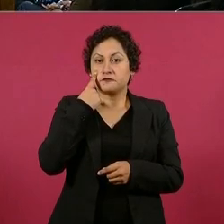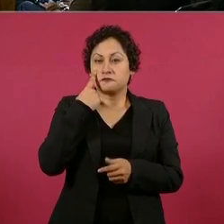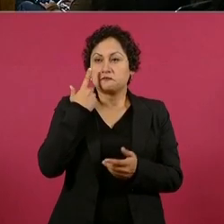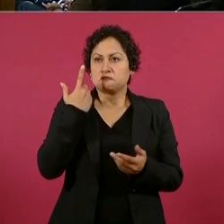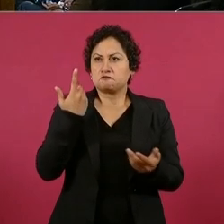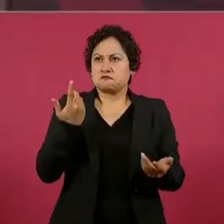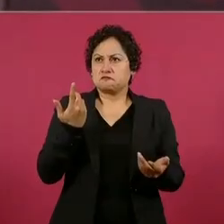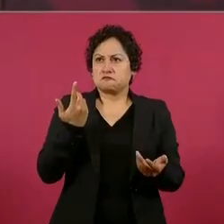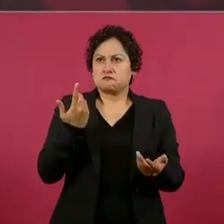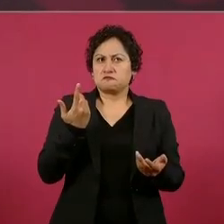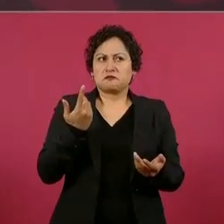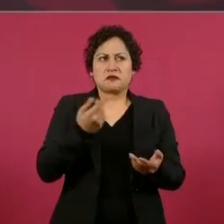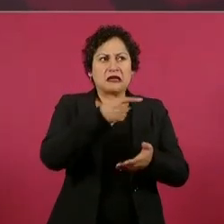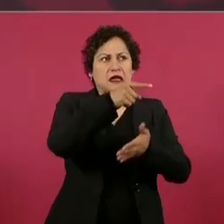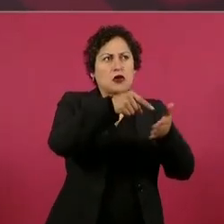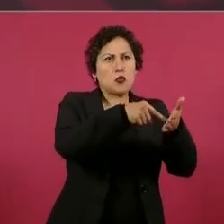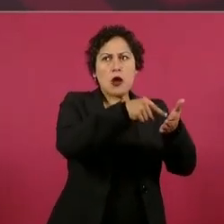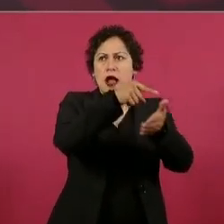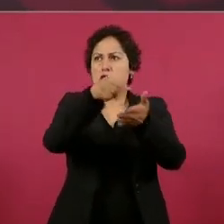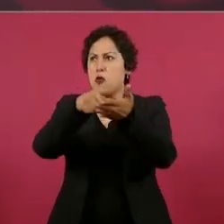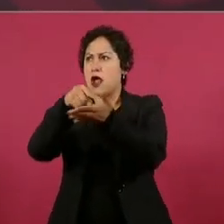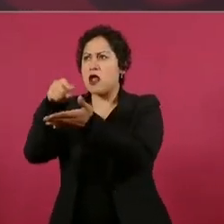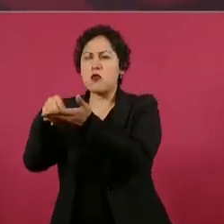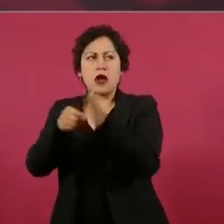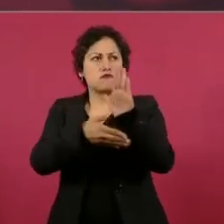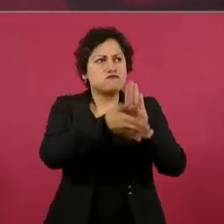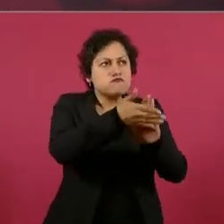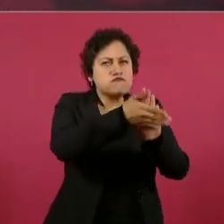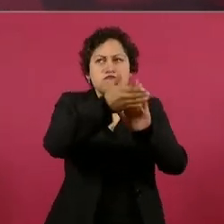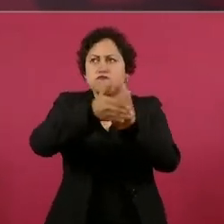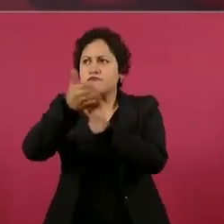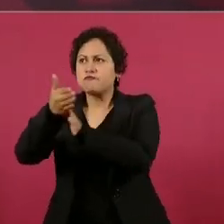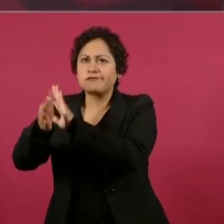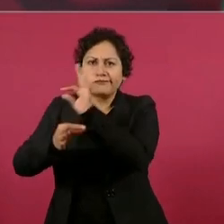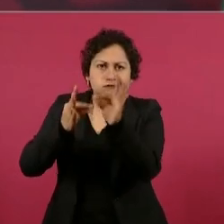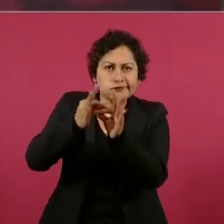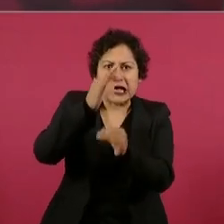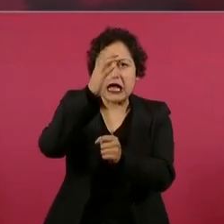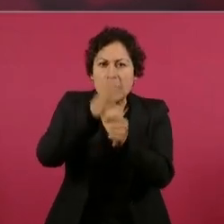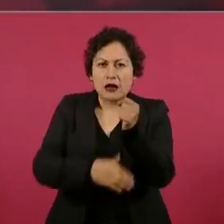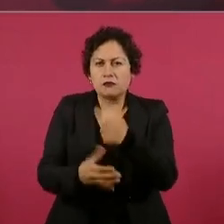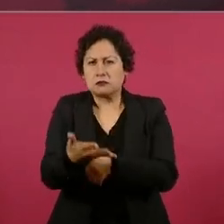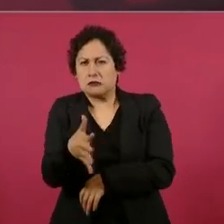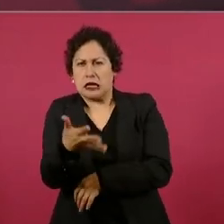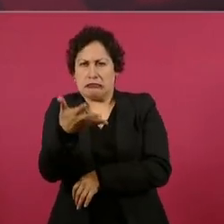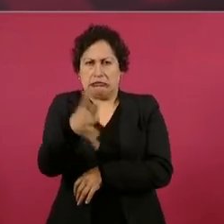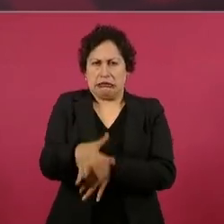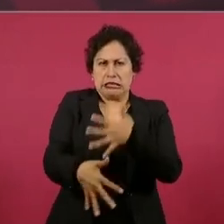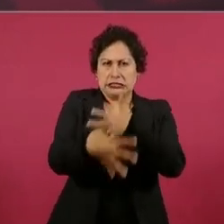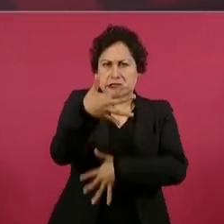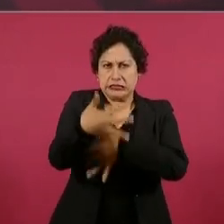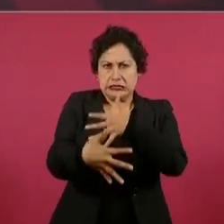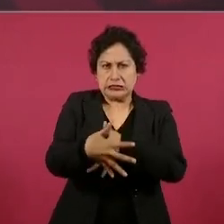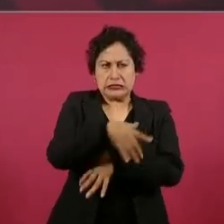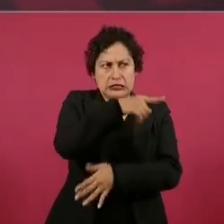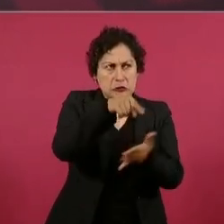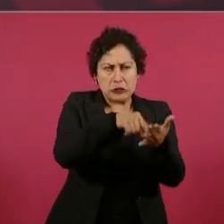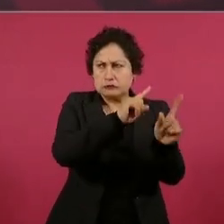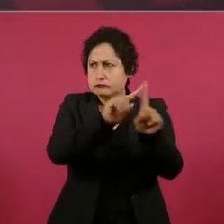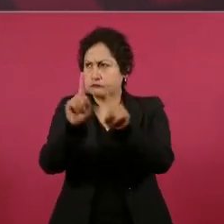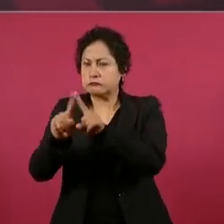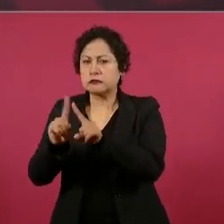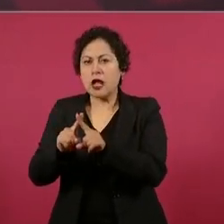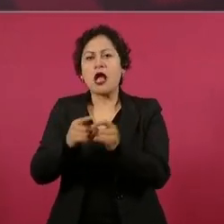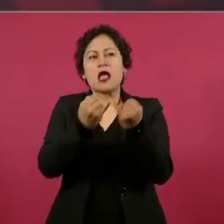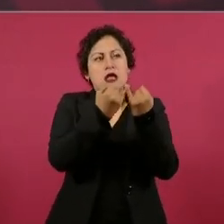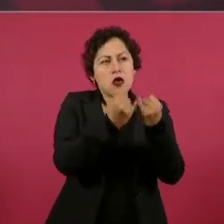como 10 o 15 obras todavía. hasta